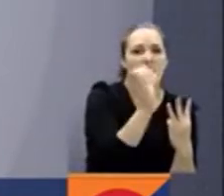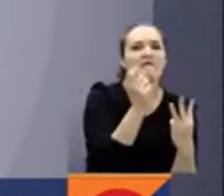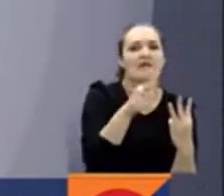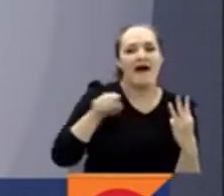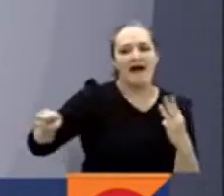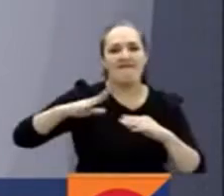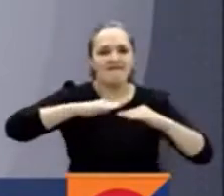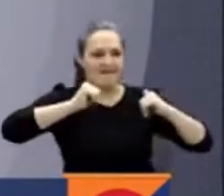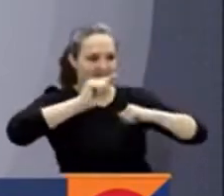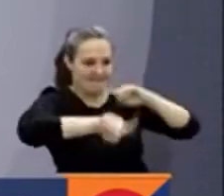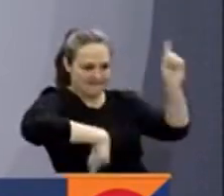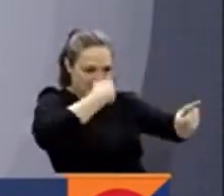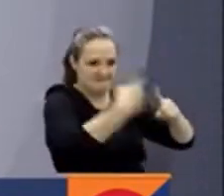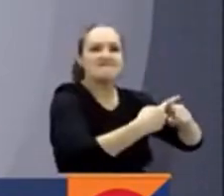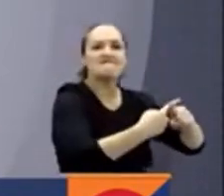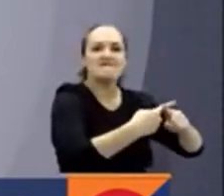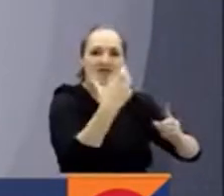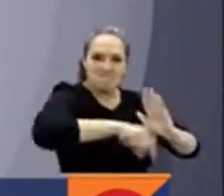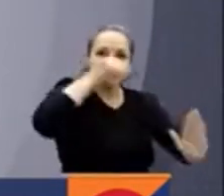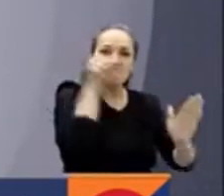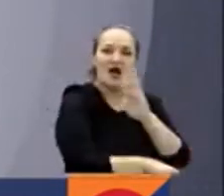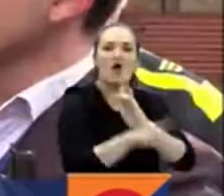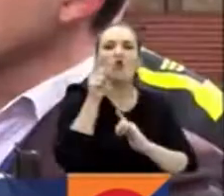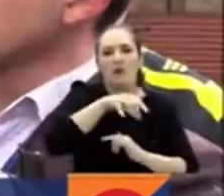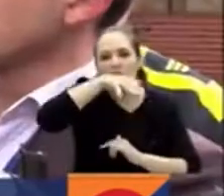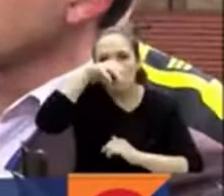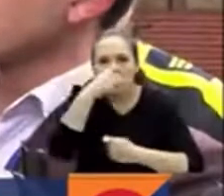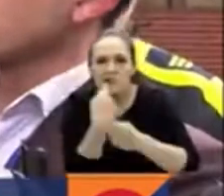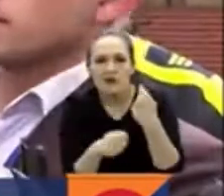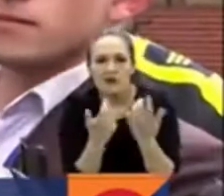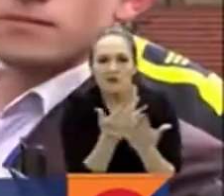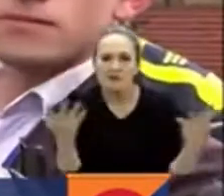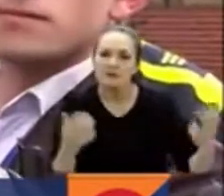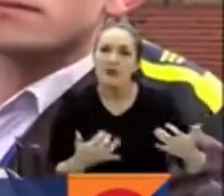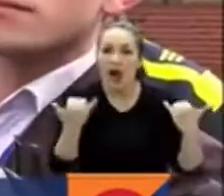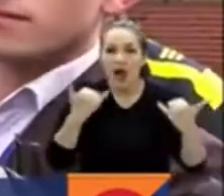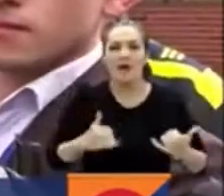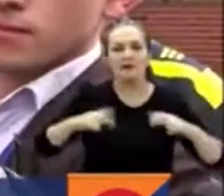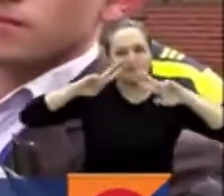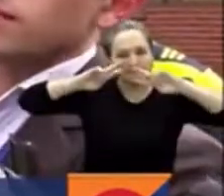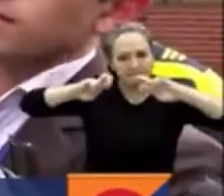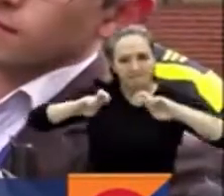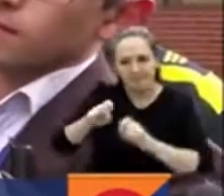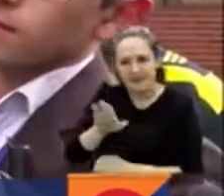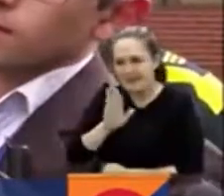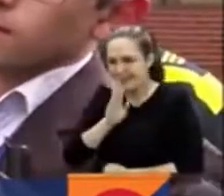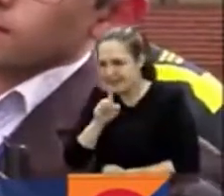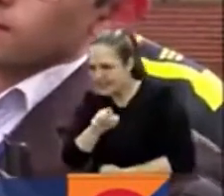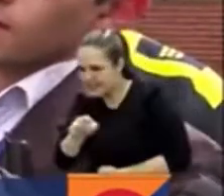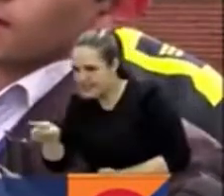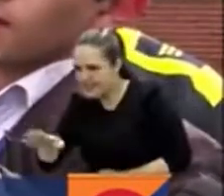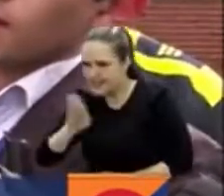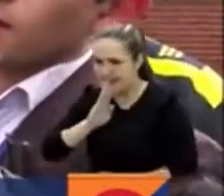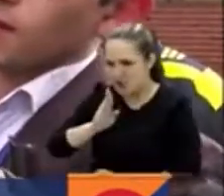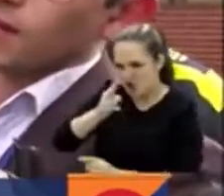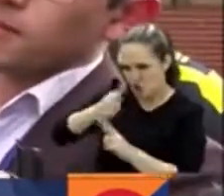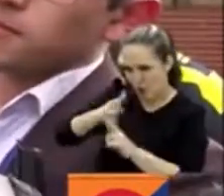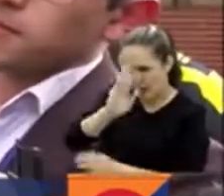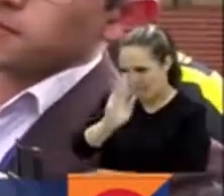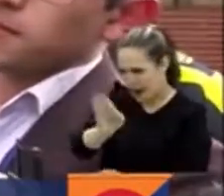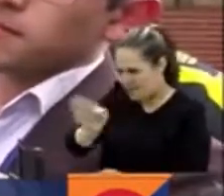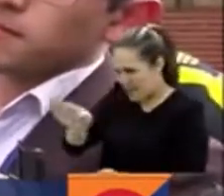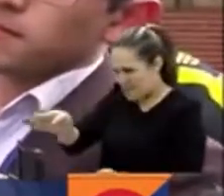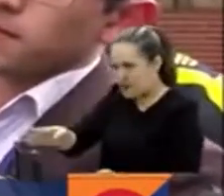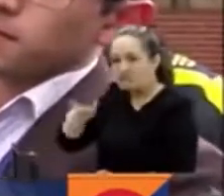de una misma estructura dedicada al microtráfico. Recolectar, individualizar y llevar al buen recaudo a la justicia a